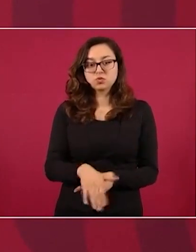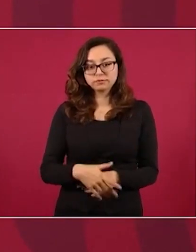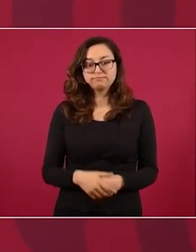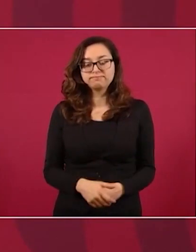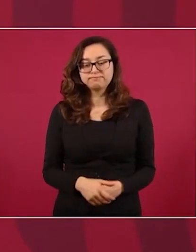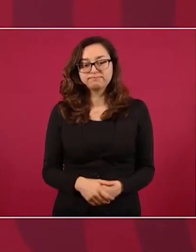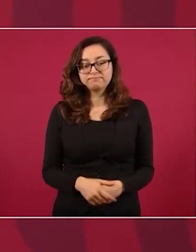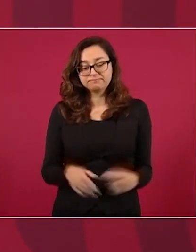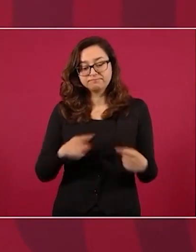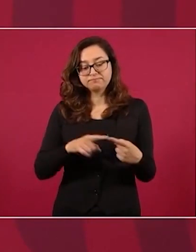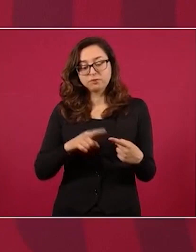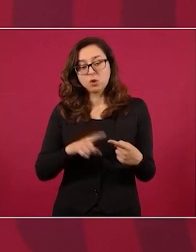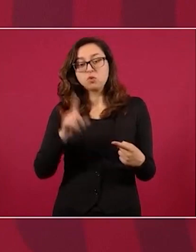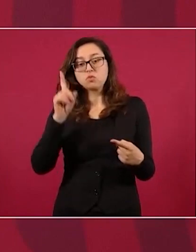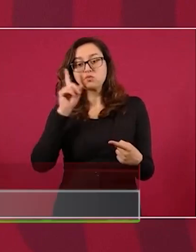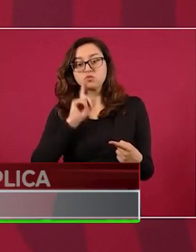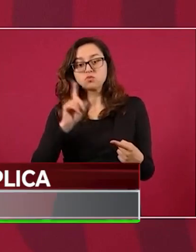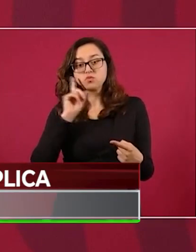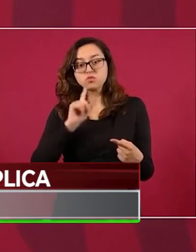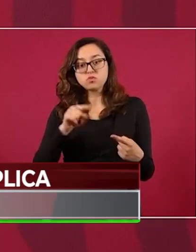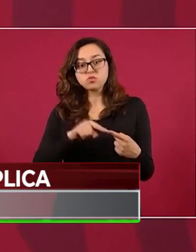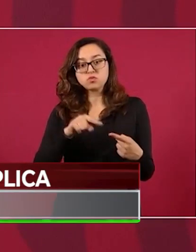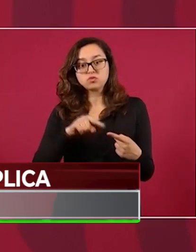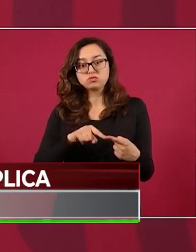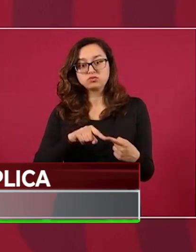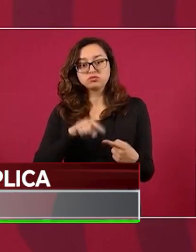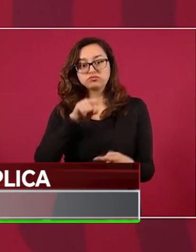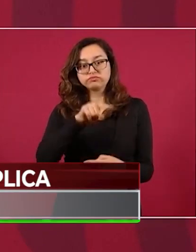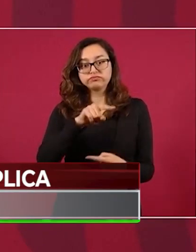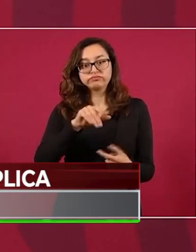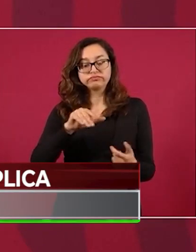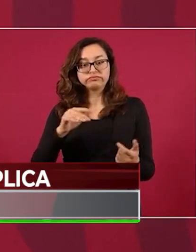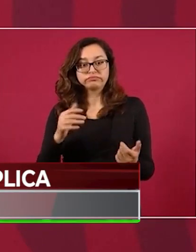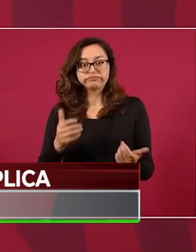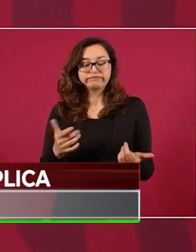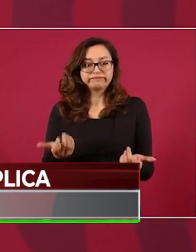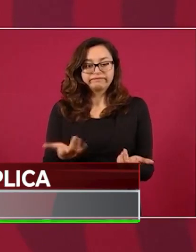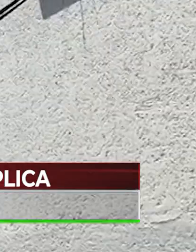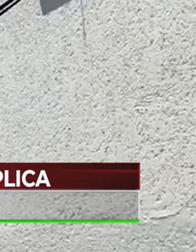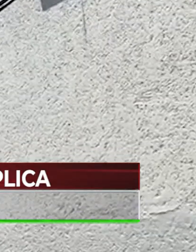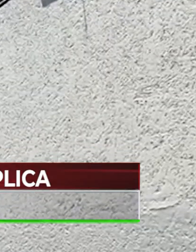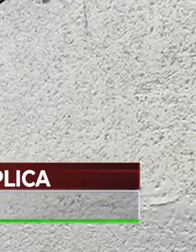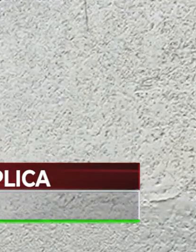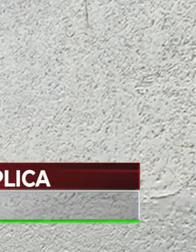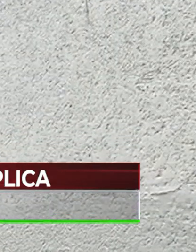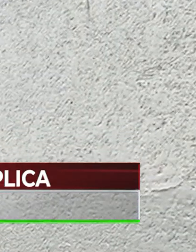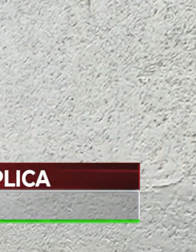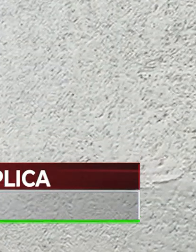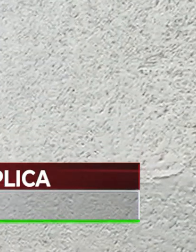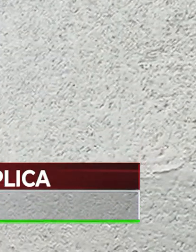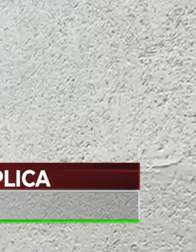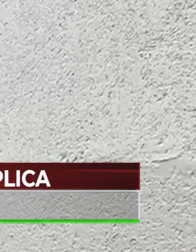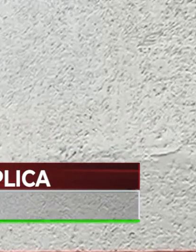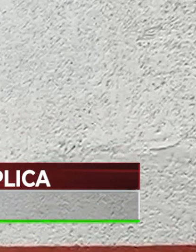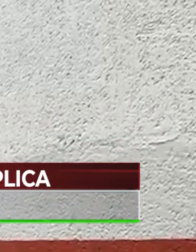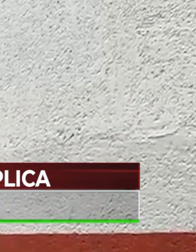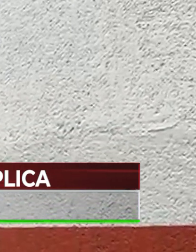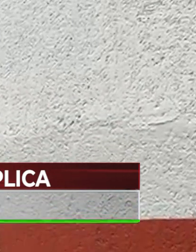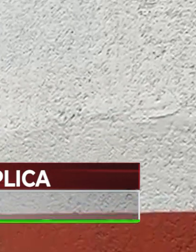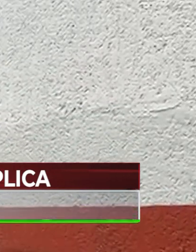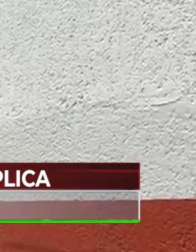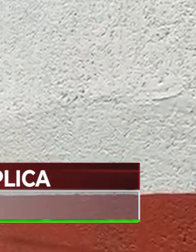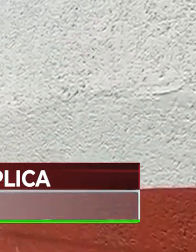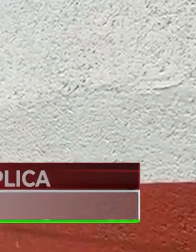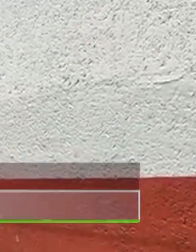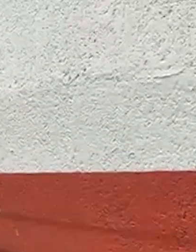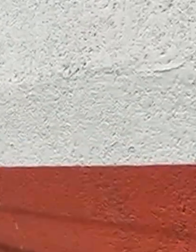México atiende de manera oportuna a la población de acuerdo al servicio sismológico nacional el movimiento telúrico magnitud